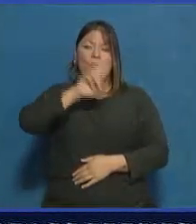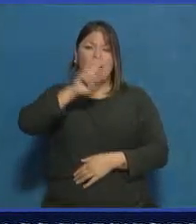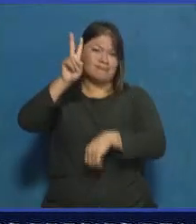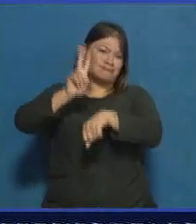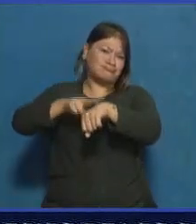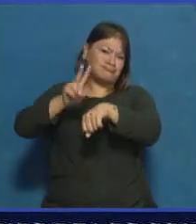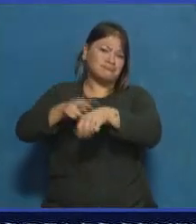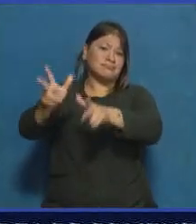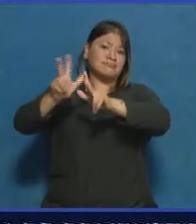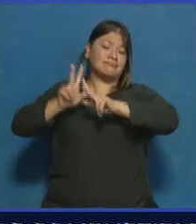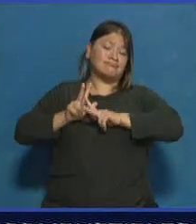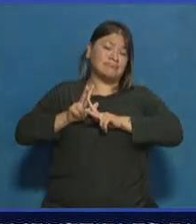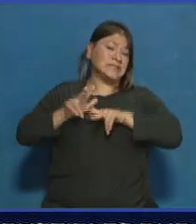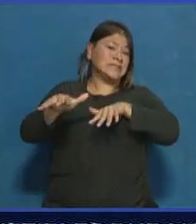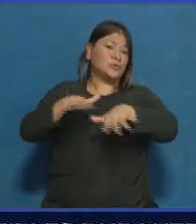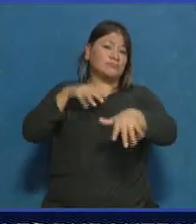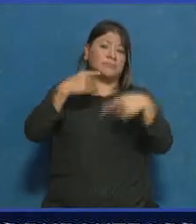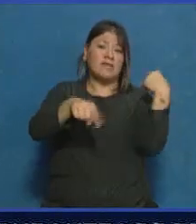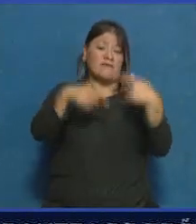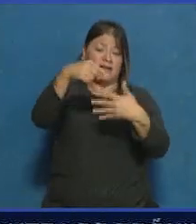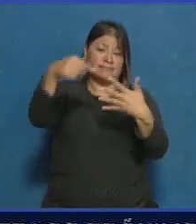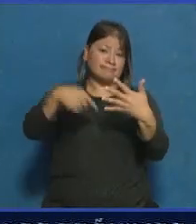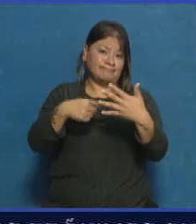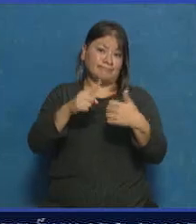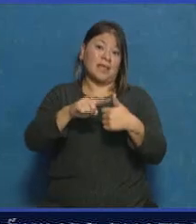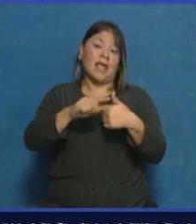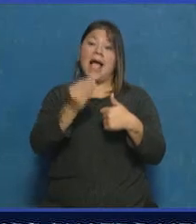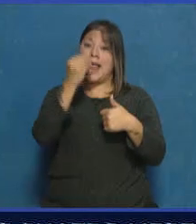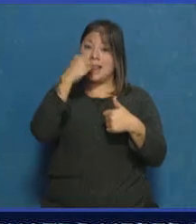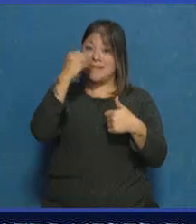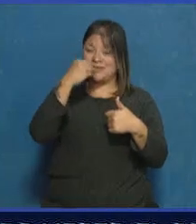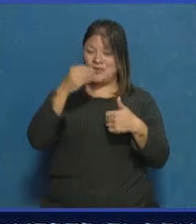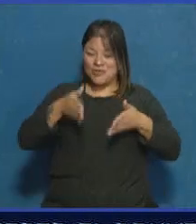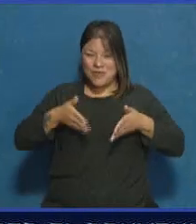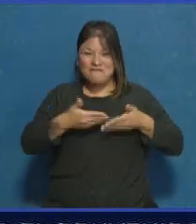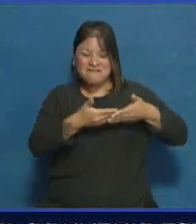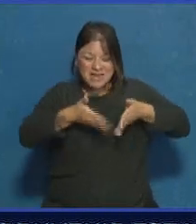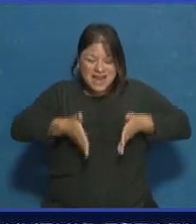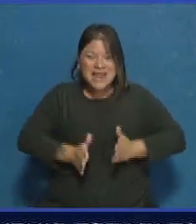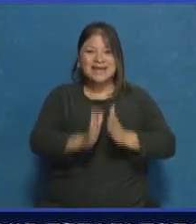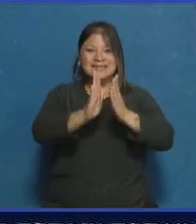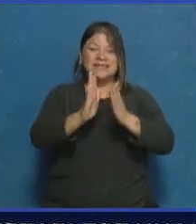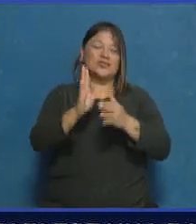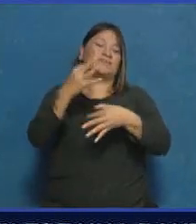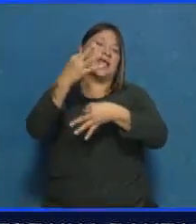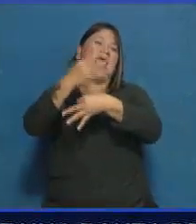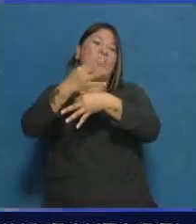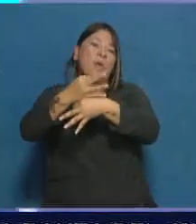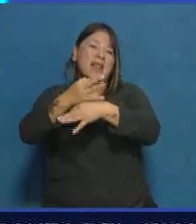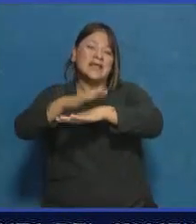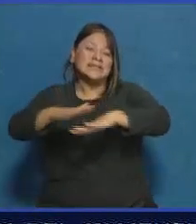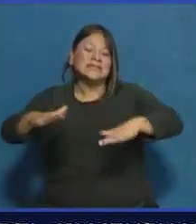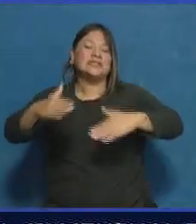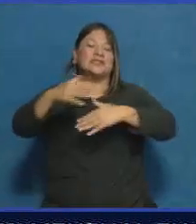que se da por múltiples factores. Uno de ellos, la alimentación en los primeros años de vida. Estamos hablando de escuelas que sean en comunidades vulnerables.